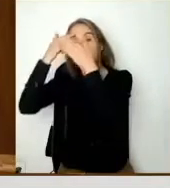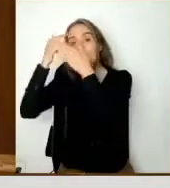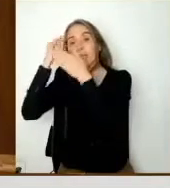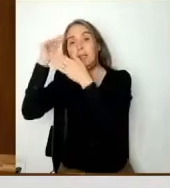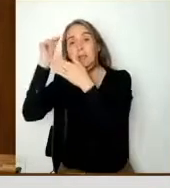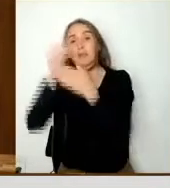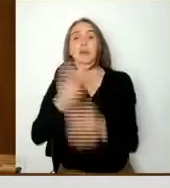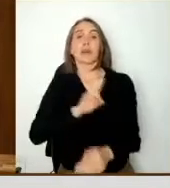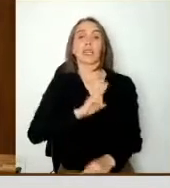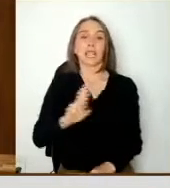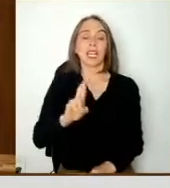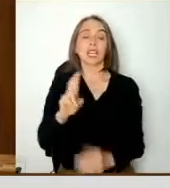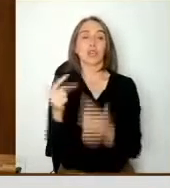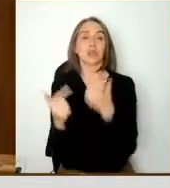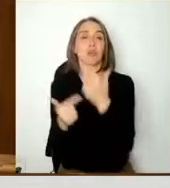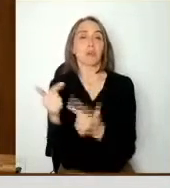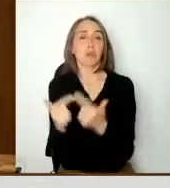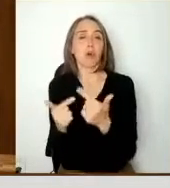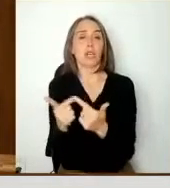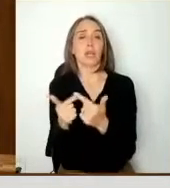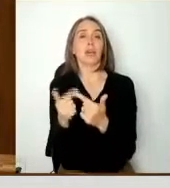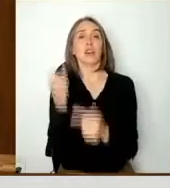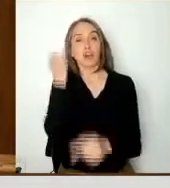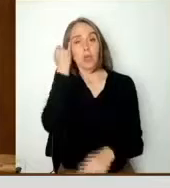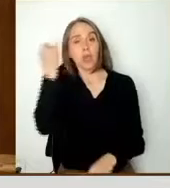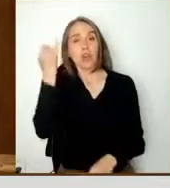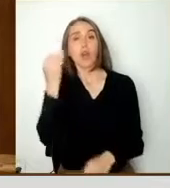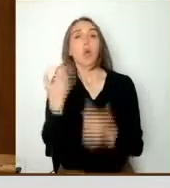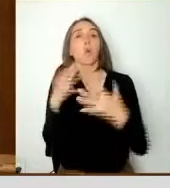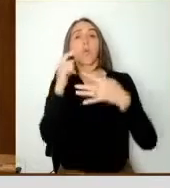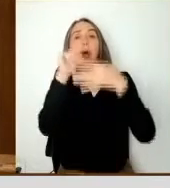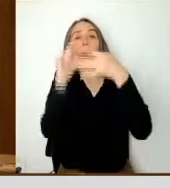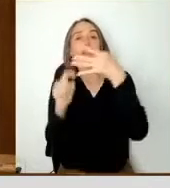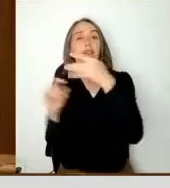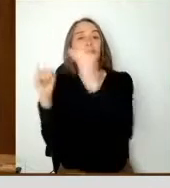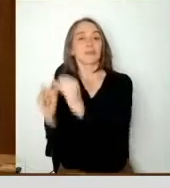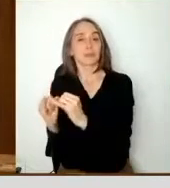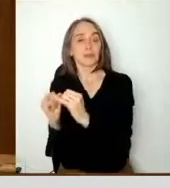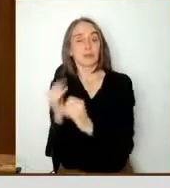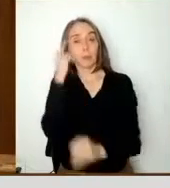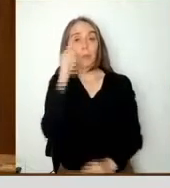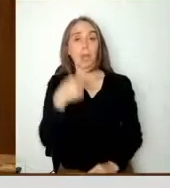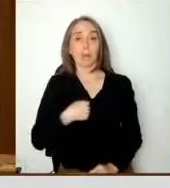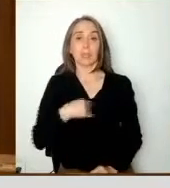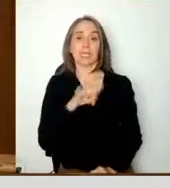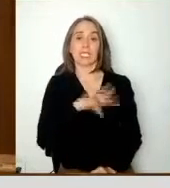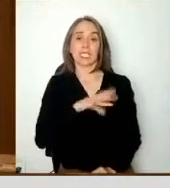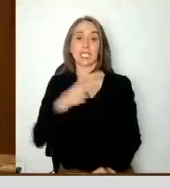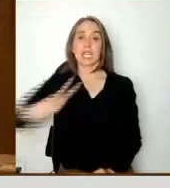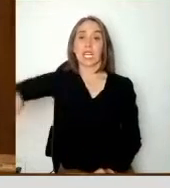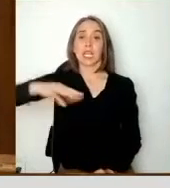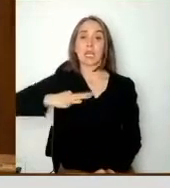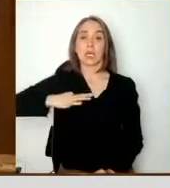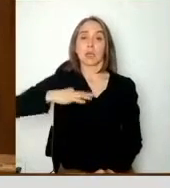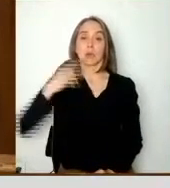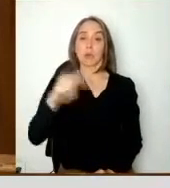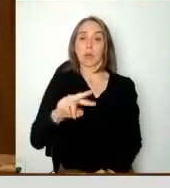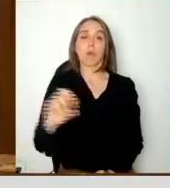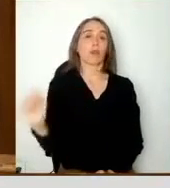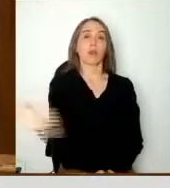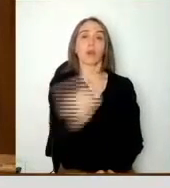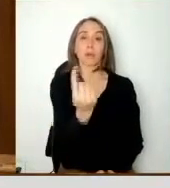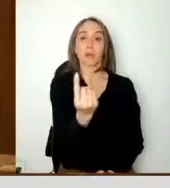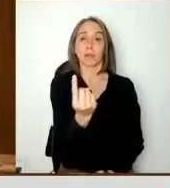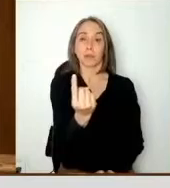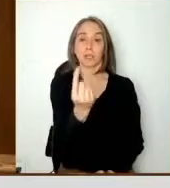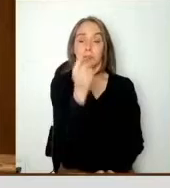religiosos, políticos o ideológicos o del tipo que sea. Para mí, Chile y su pueblo están primero. Quienes me